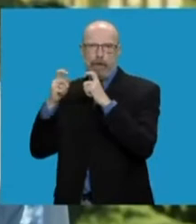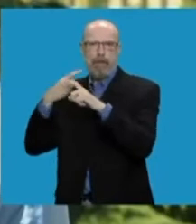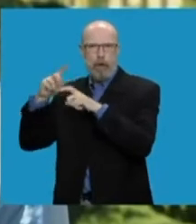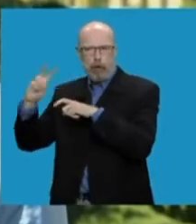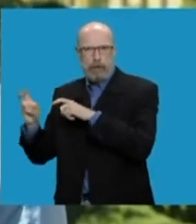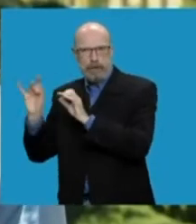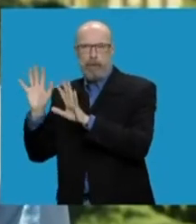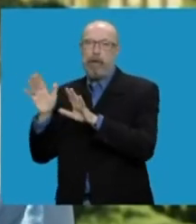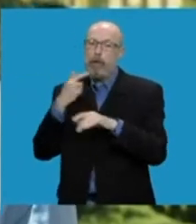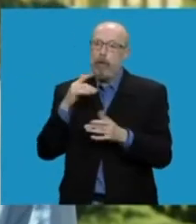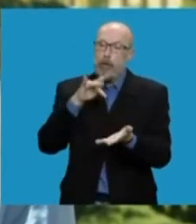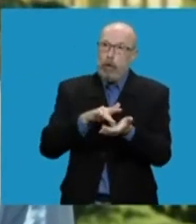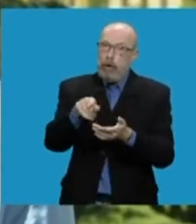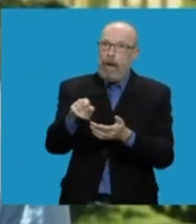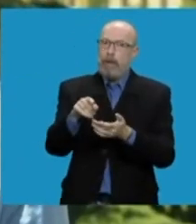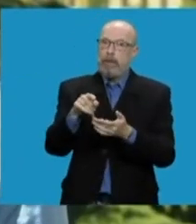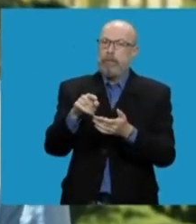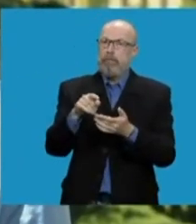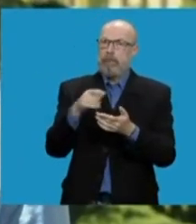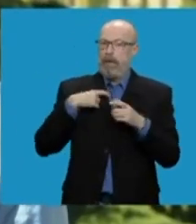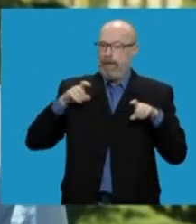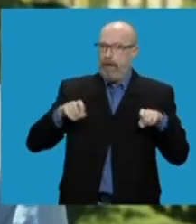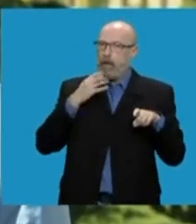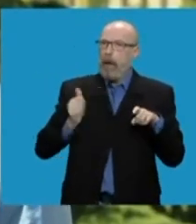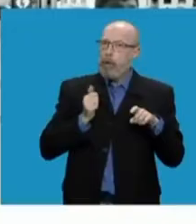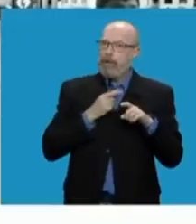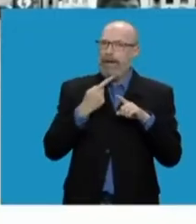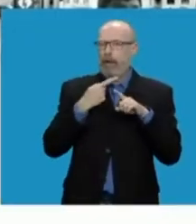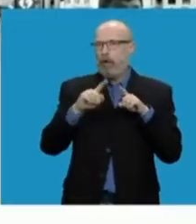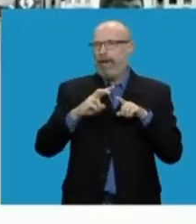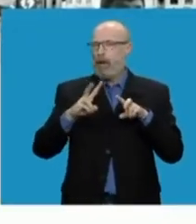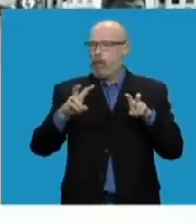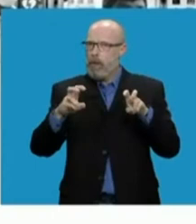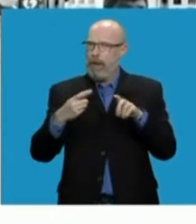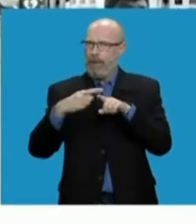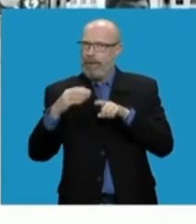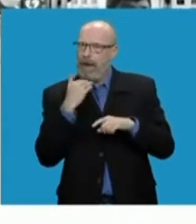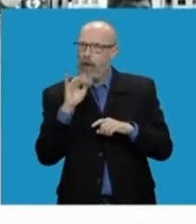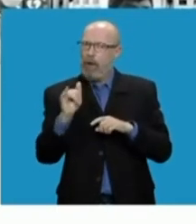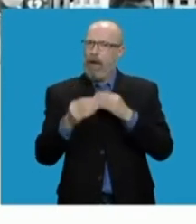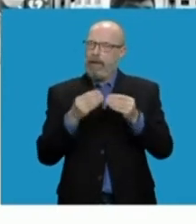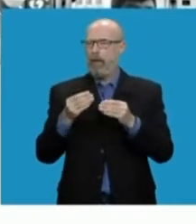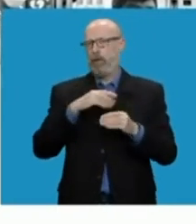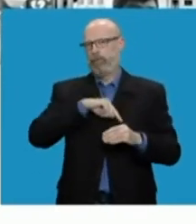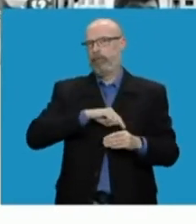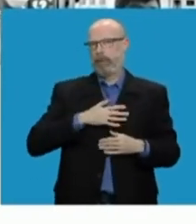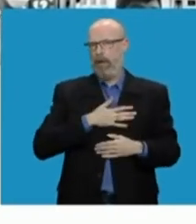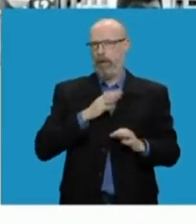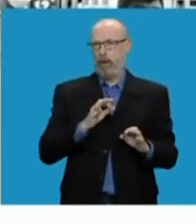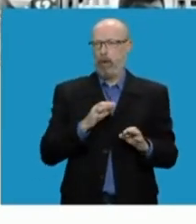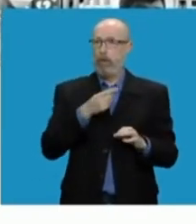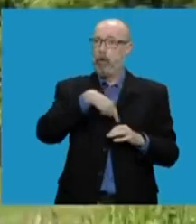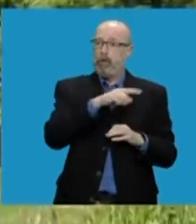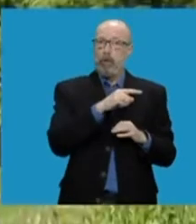pues el tener un respiro y el poder hacer algo un poco diferente es muy satisfactorio. Somos un medio muy chiquitín, entonces el hecho